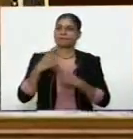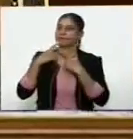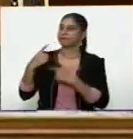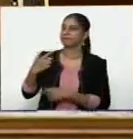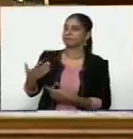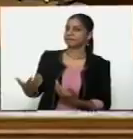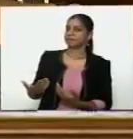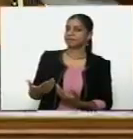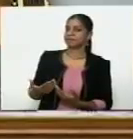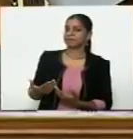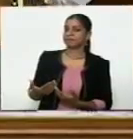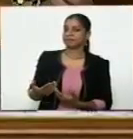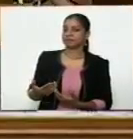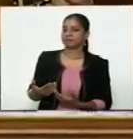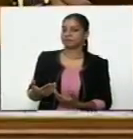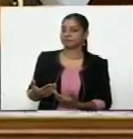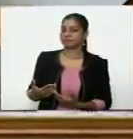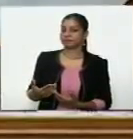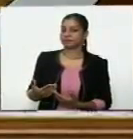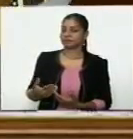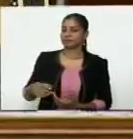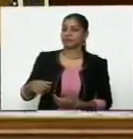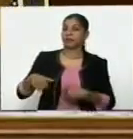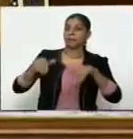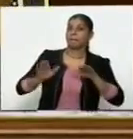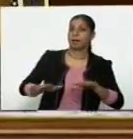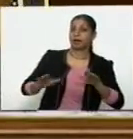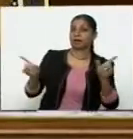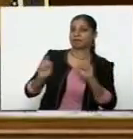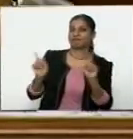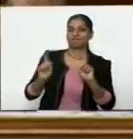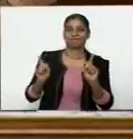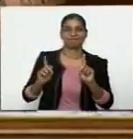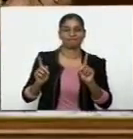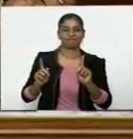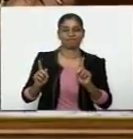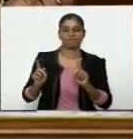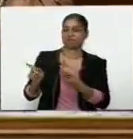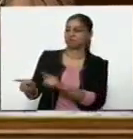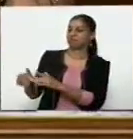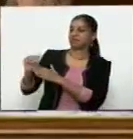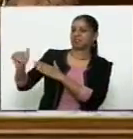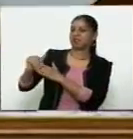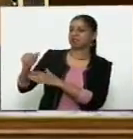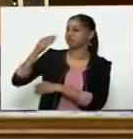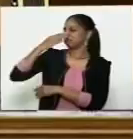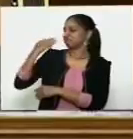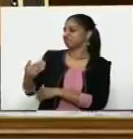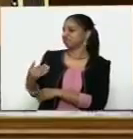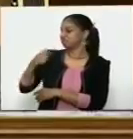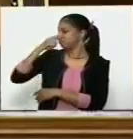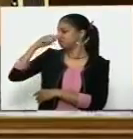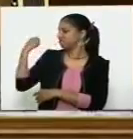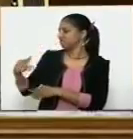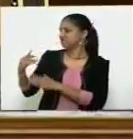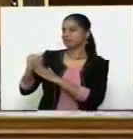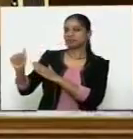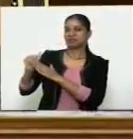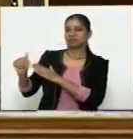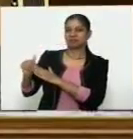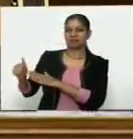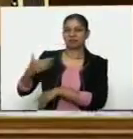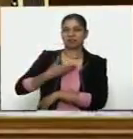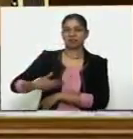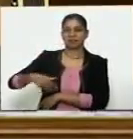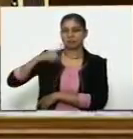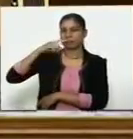decimos, no nos van a detener con ese papel que no sirve para nada. Señor Donald Trump,